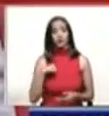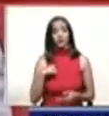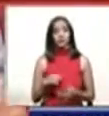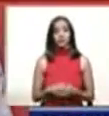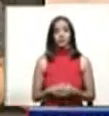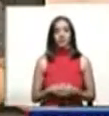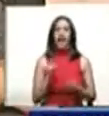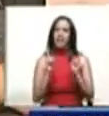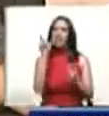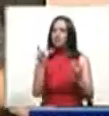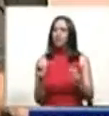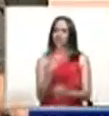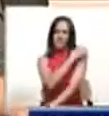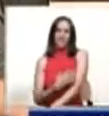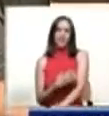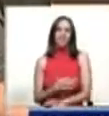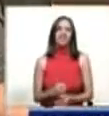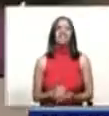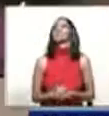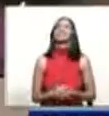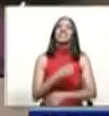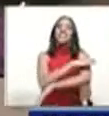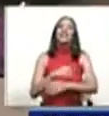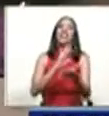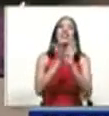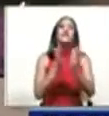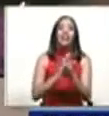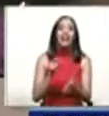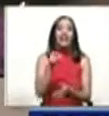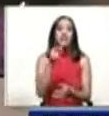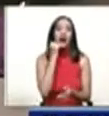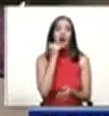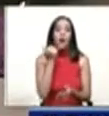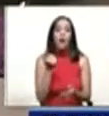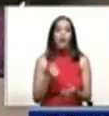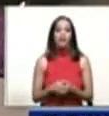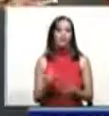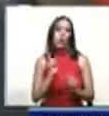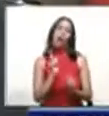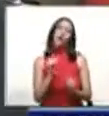rajuñar. Y te rajuñó la arepa, Mango. Te rajuñó la arepa. Uno que se puso bravo, no